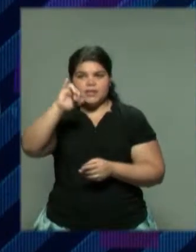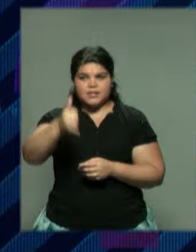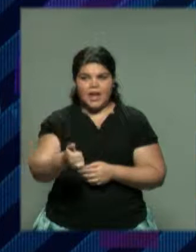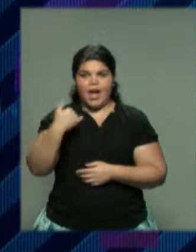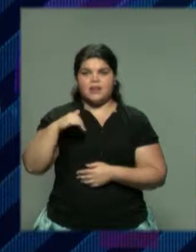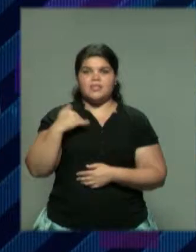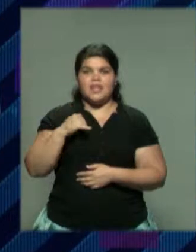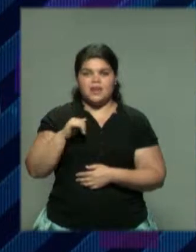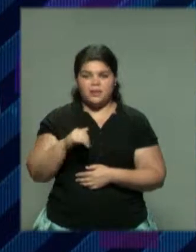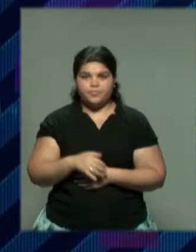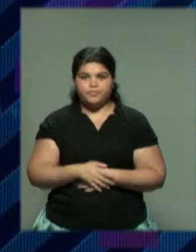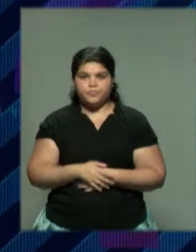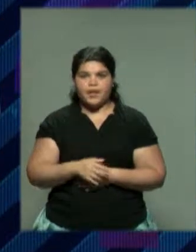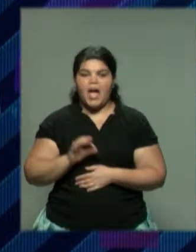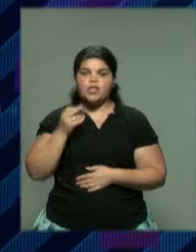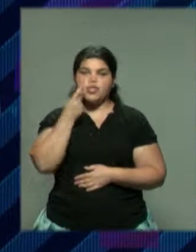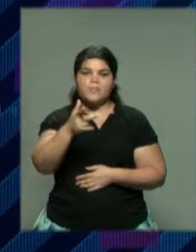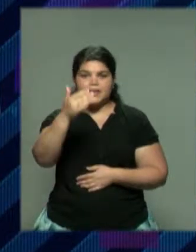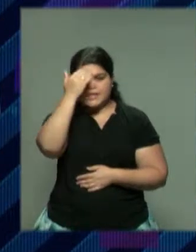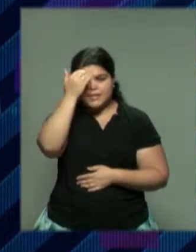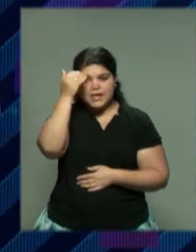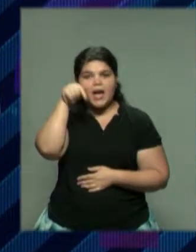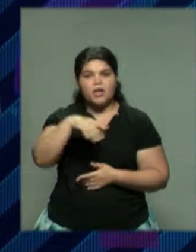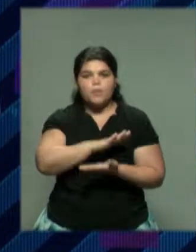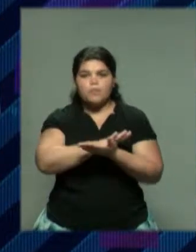Argentina extrema. En el 2015 se presentó la